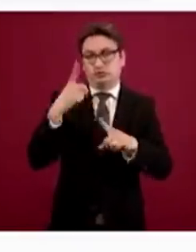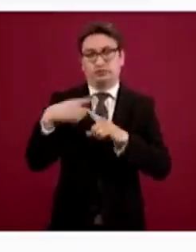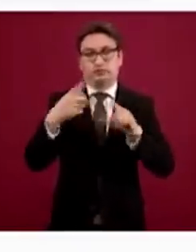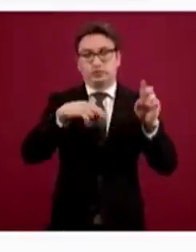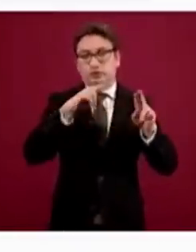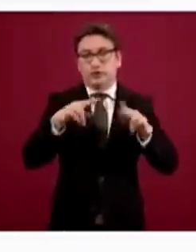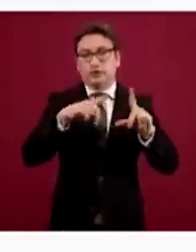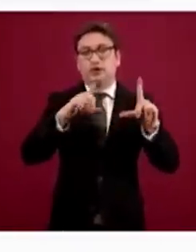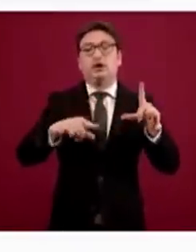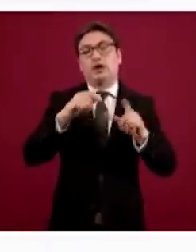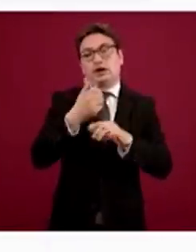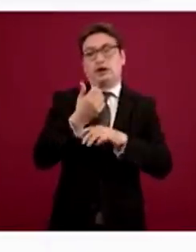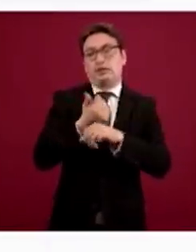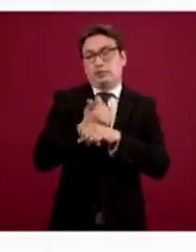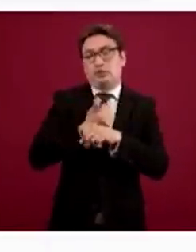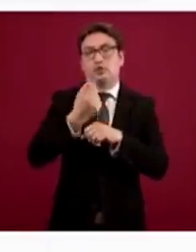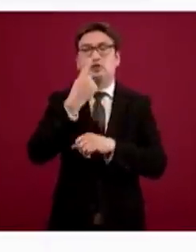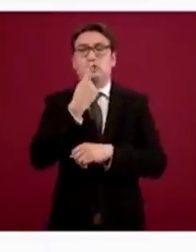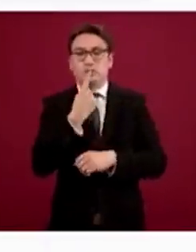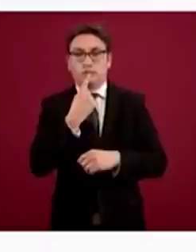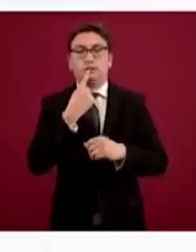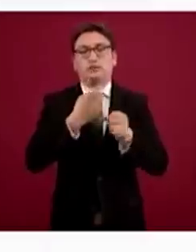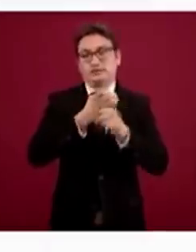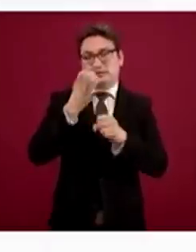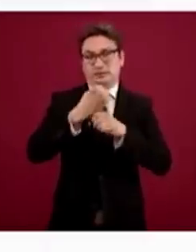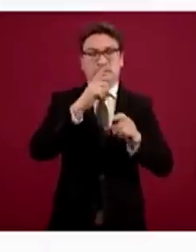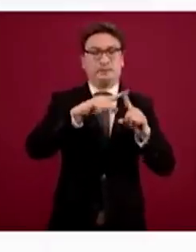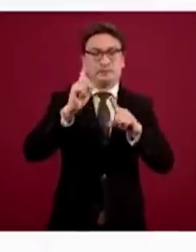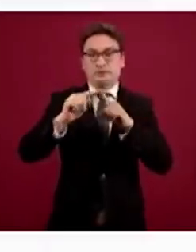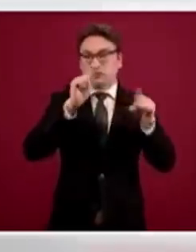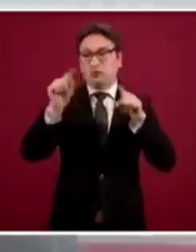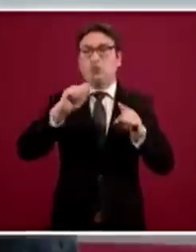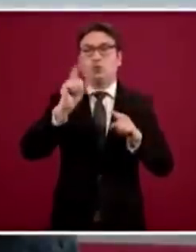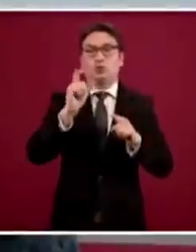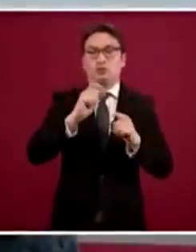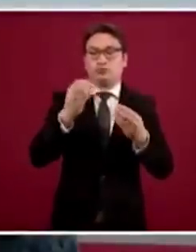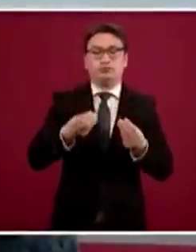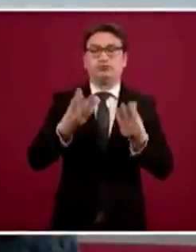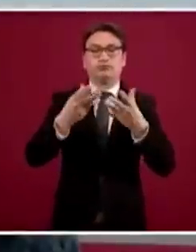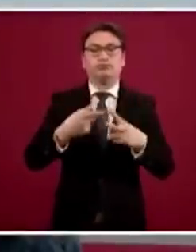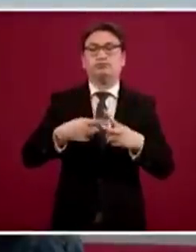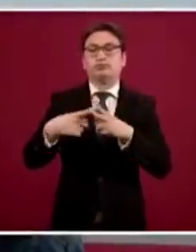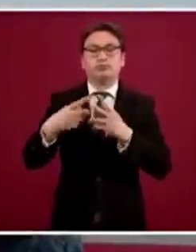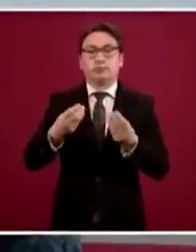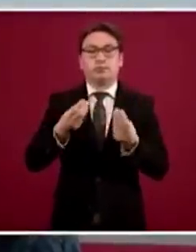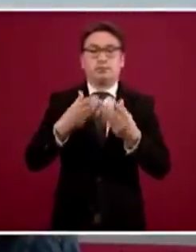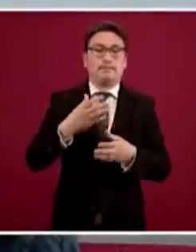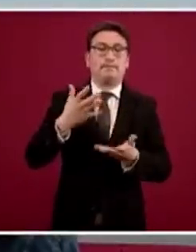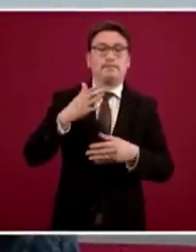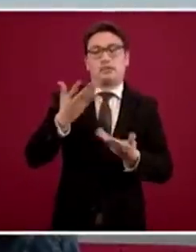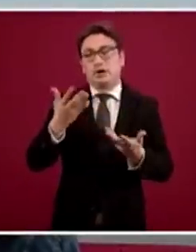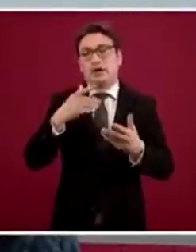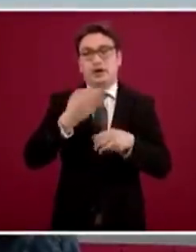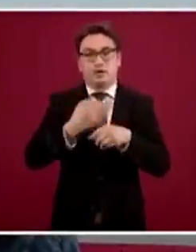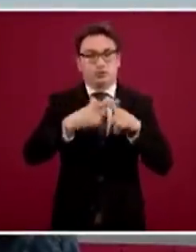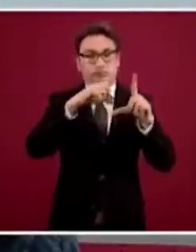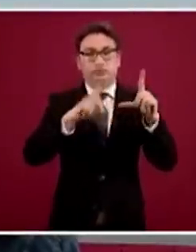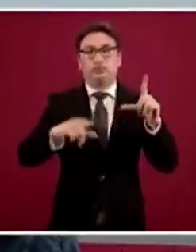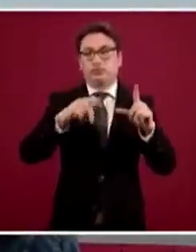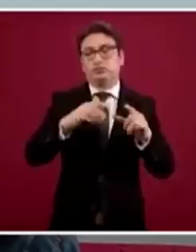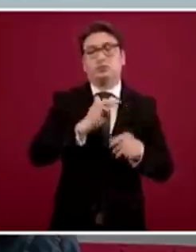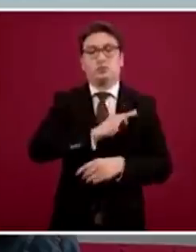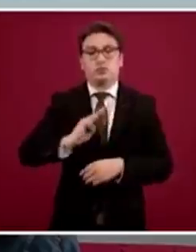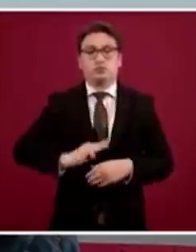amarillo o rojo los distintos estados con transmisión más importante veremos en unos momentos el mapa municipal